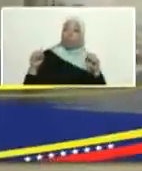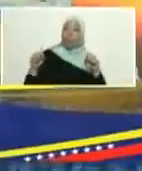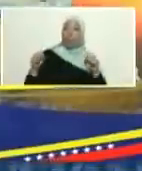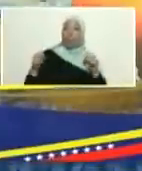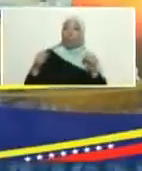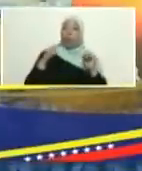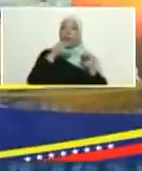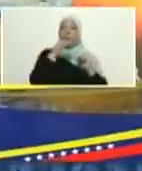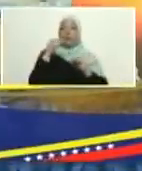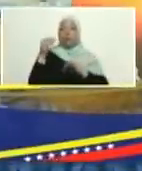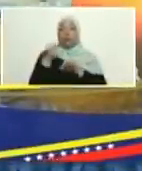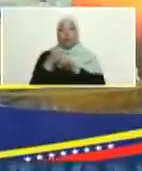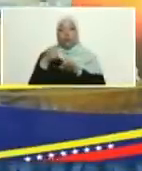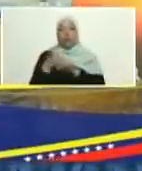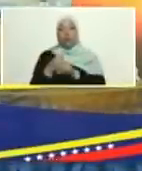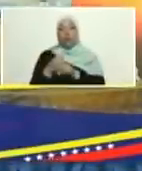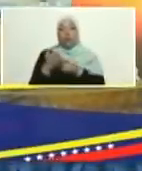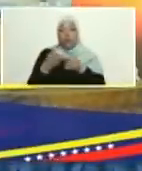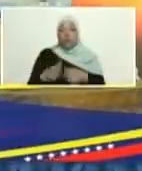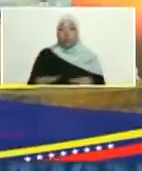cartones en el dispensador,